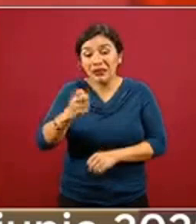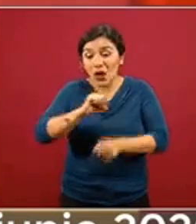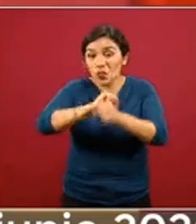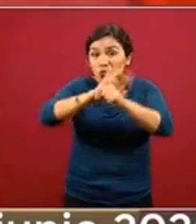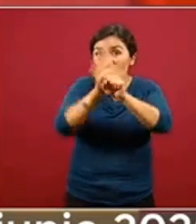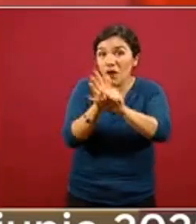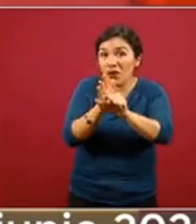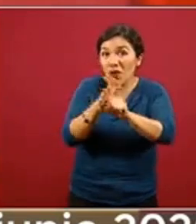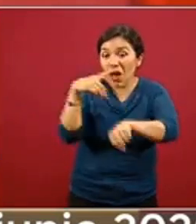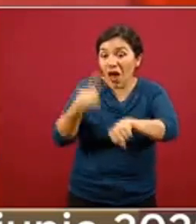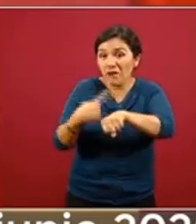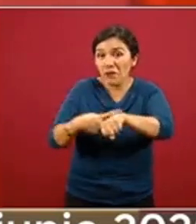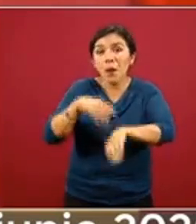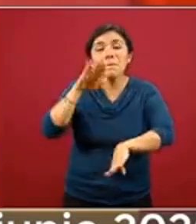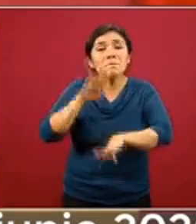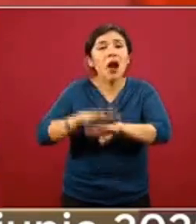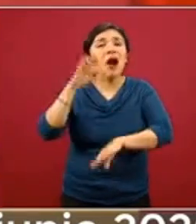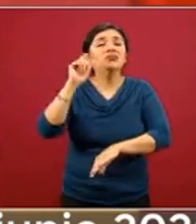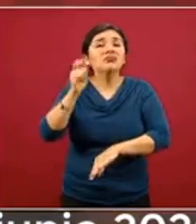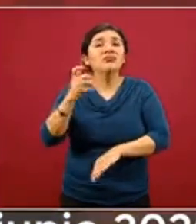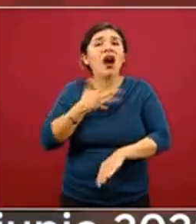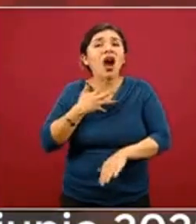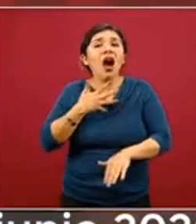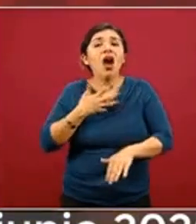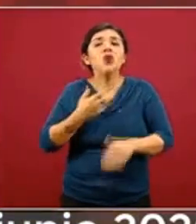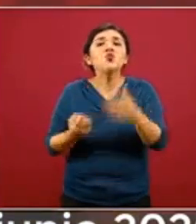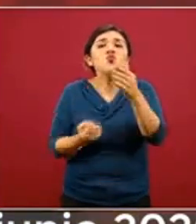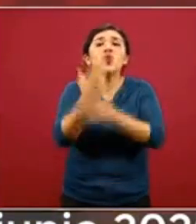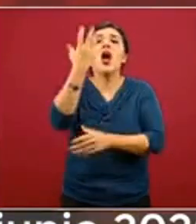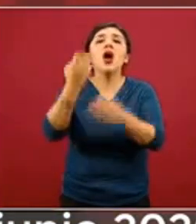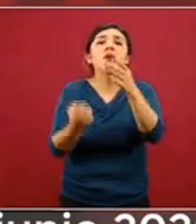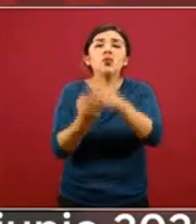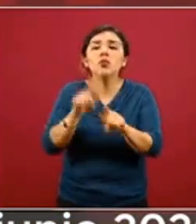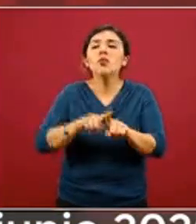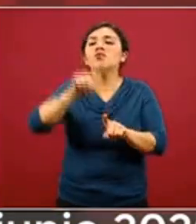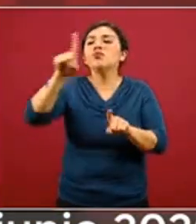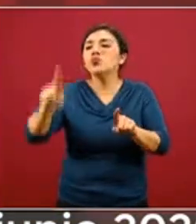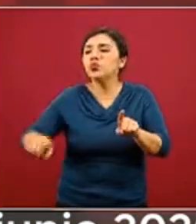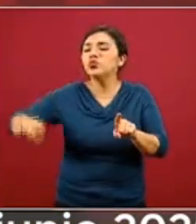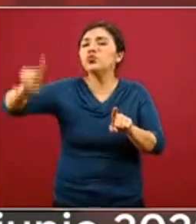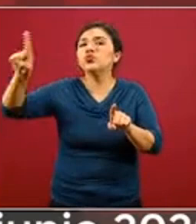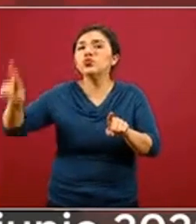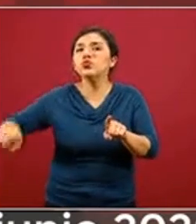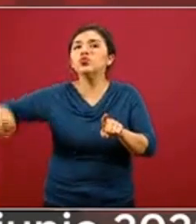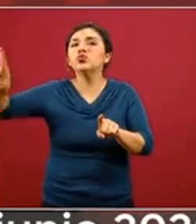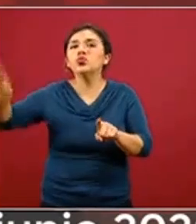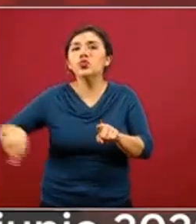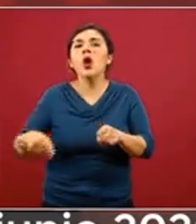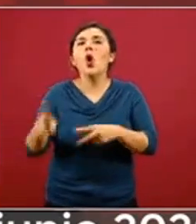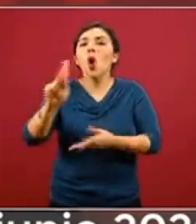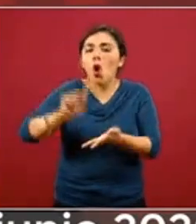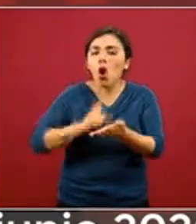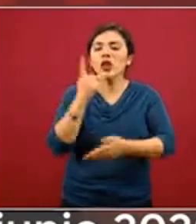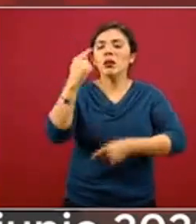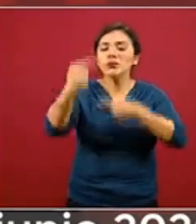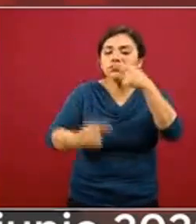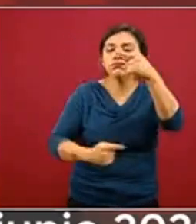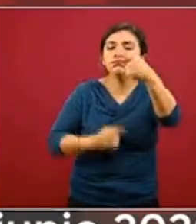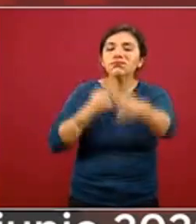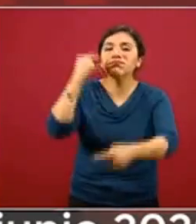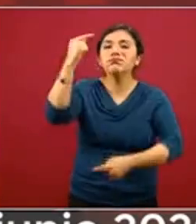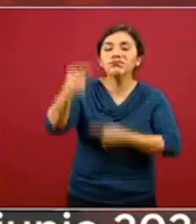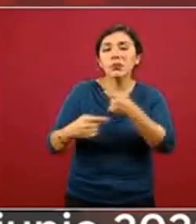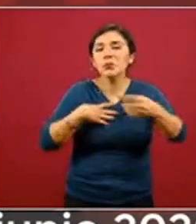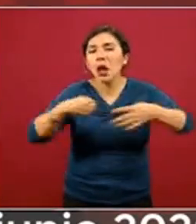de COVID-19 esté teniendo nuevas oleadas o nuevas recaídas en